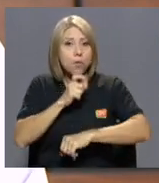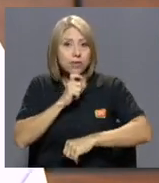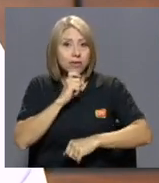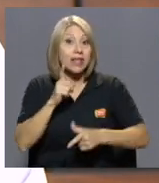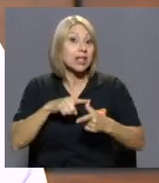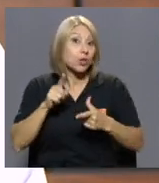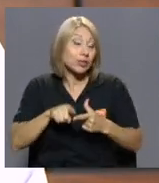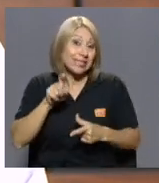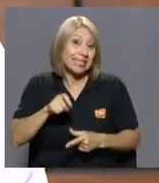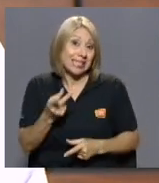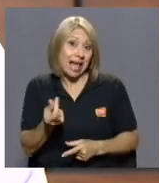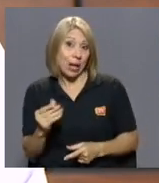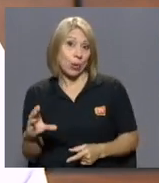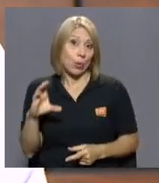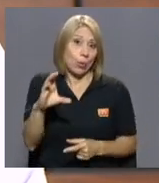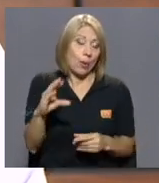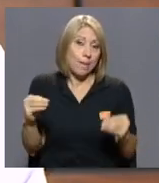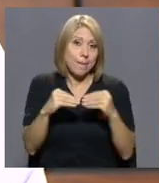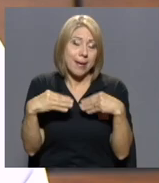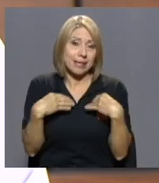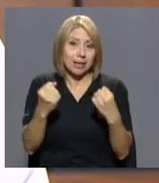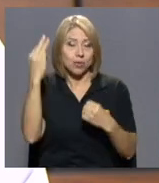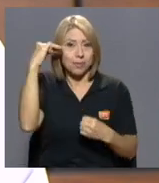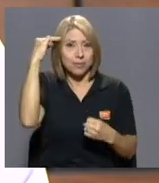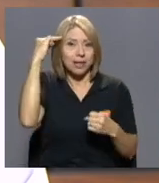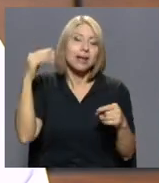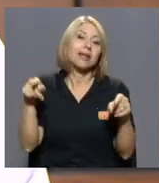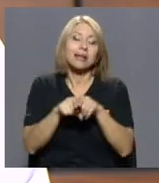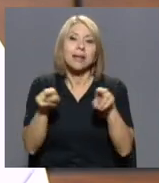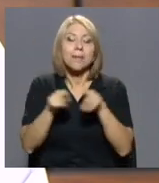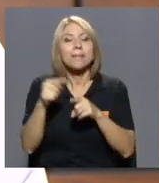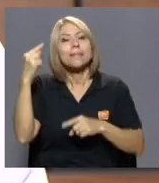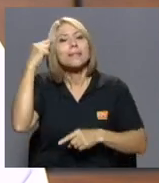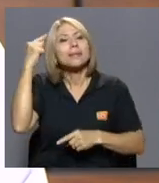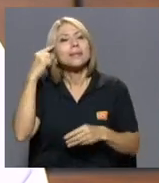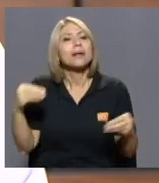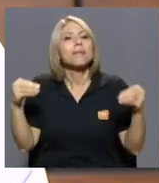invertir más en salud mental y, por supuesto, también pensar más en quién nos acompaña.